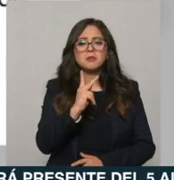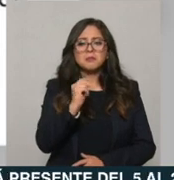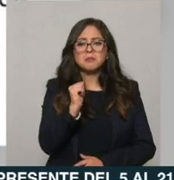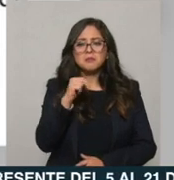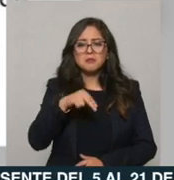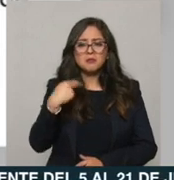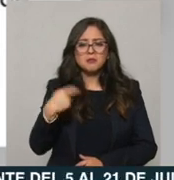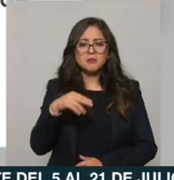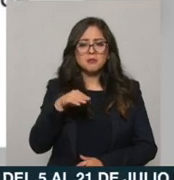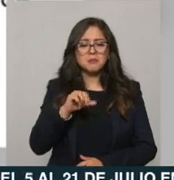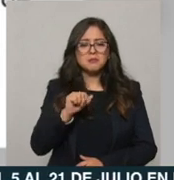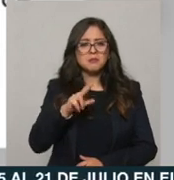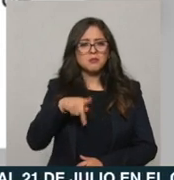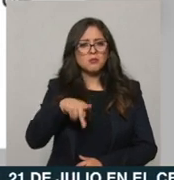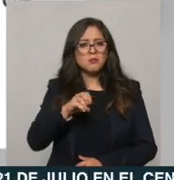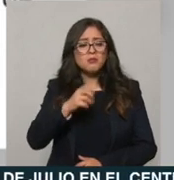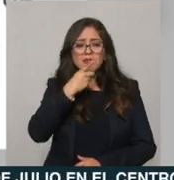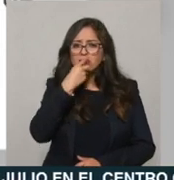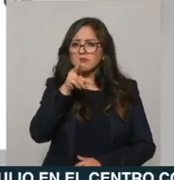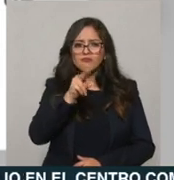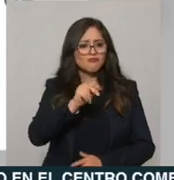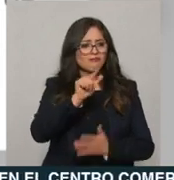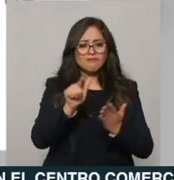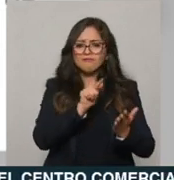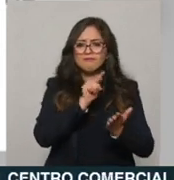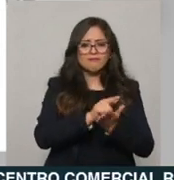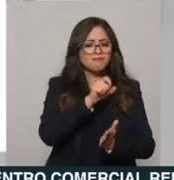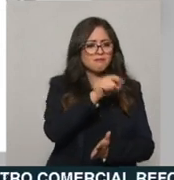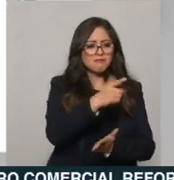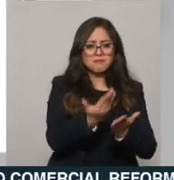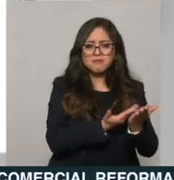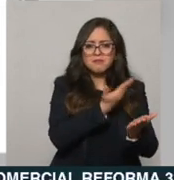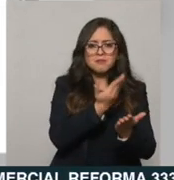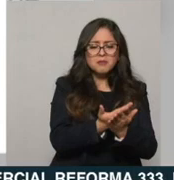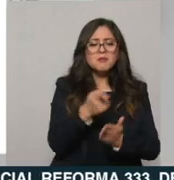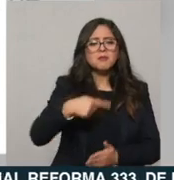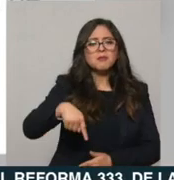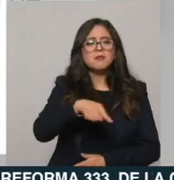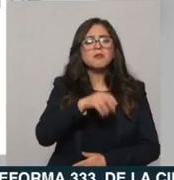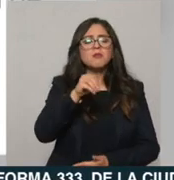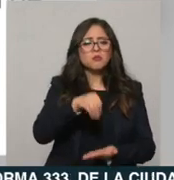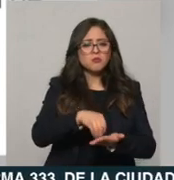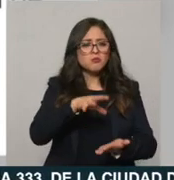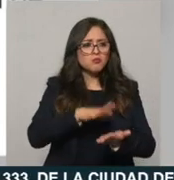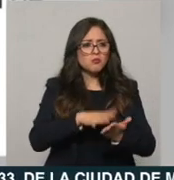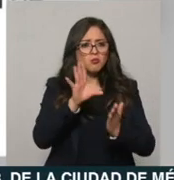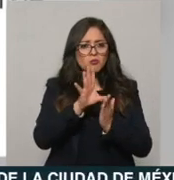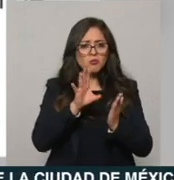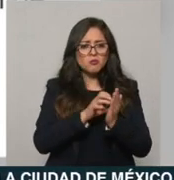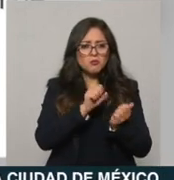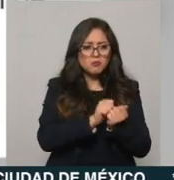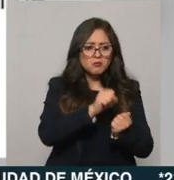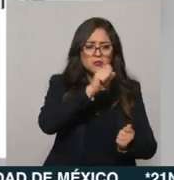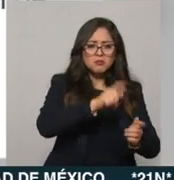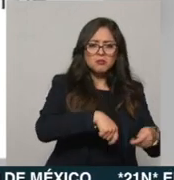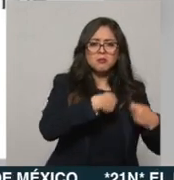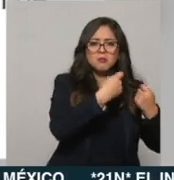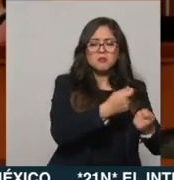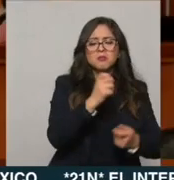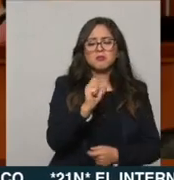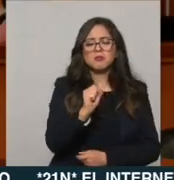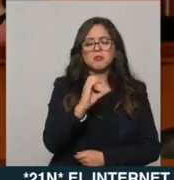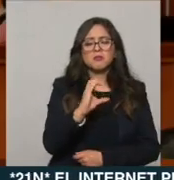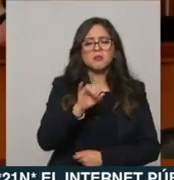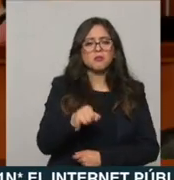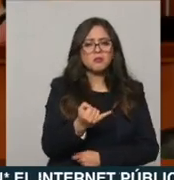quien calificó como ilegal la reforma y anunció que presentarán una acción de inconstitucionalidad ante la Suprema Corte de Justicia de la Nación